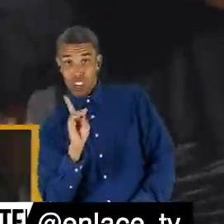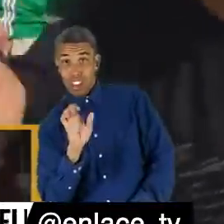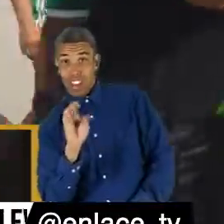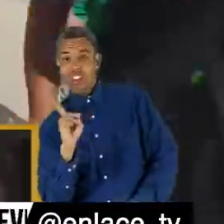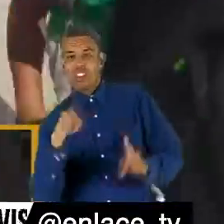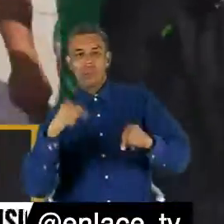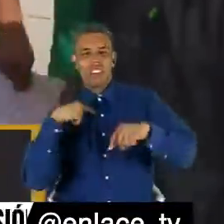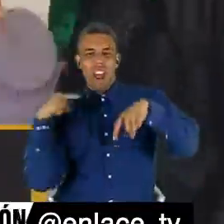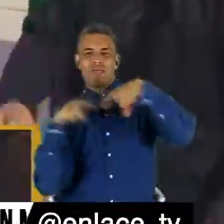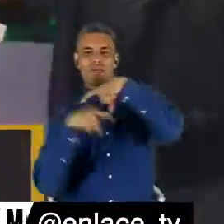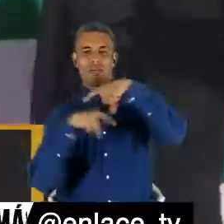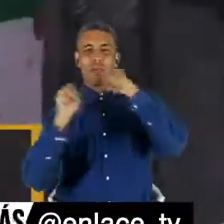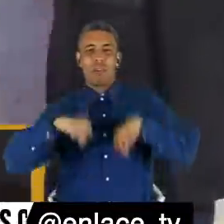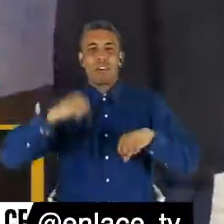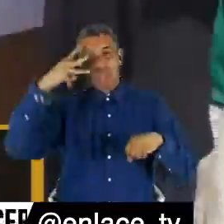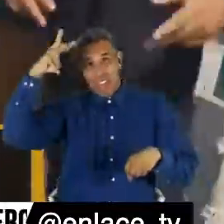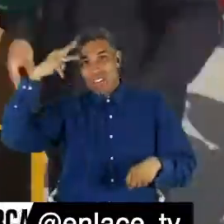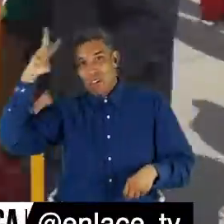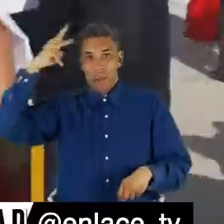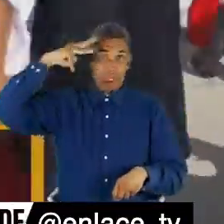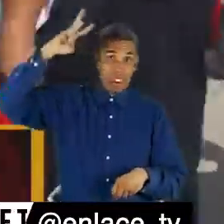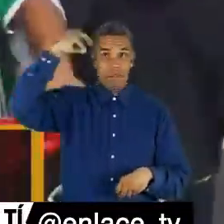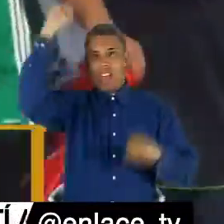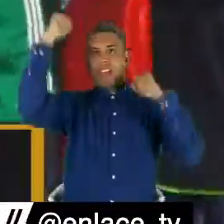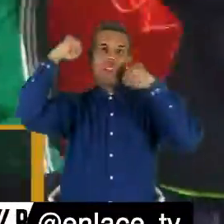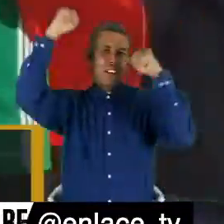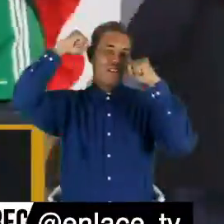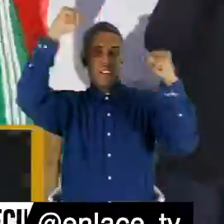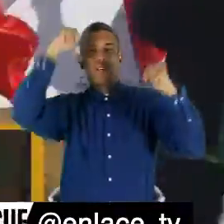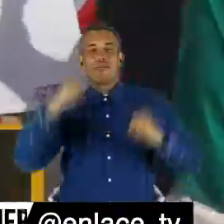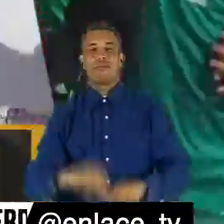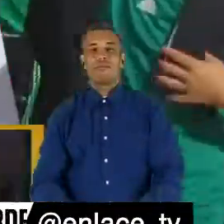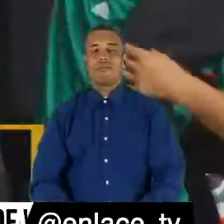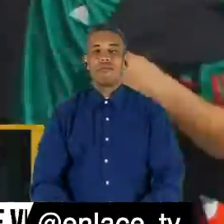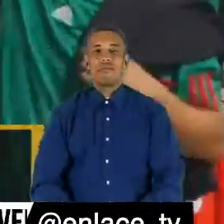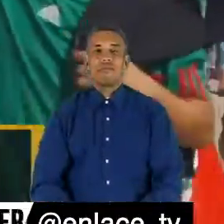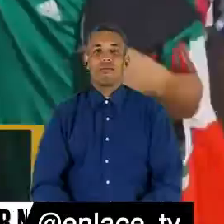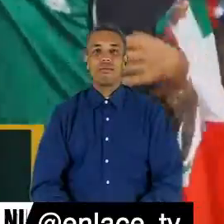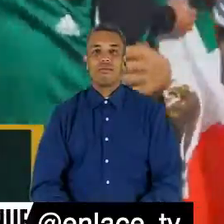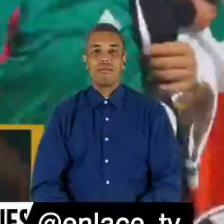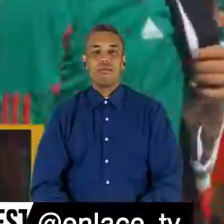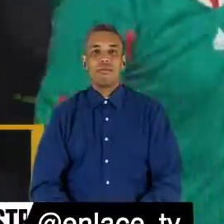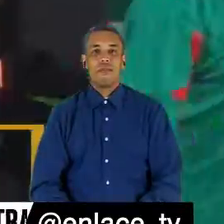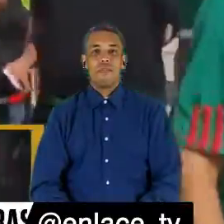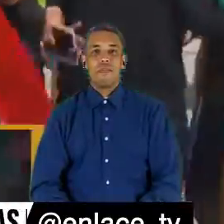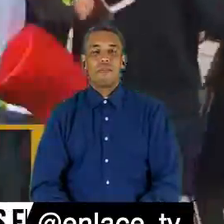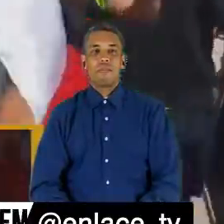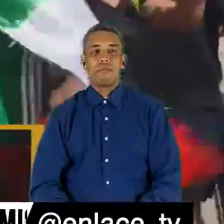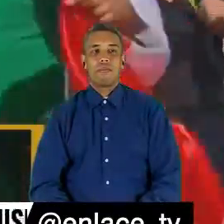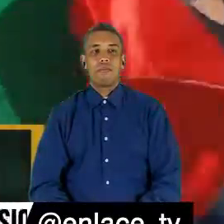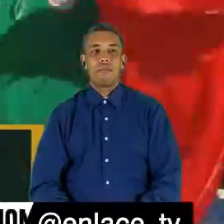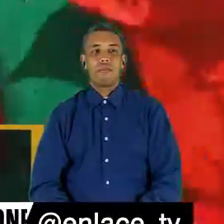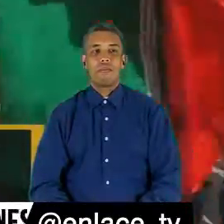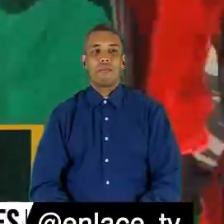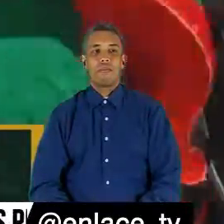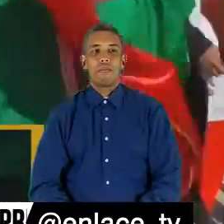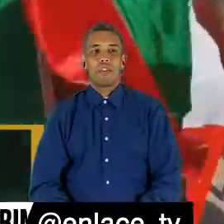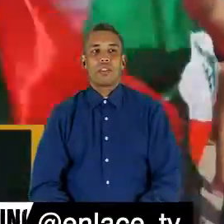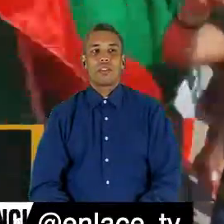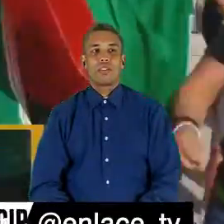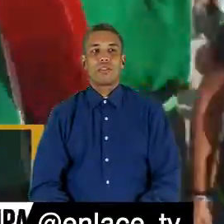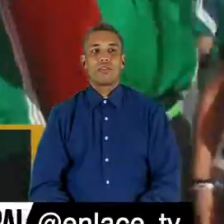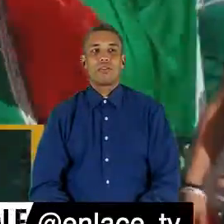¡México! ¡México! ¡México! ¡México! ¡México! ¡México! ¡México!